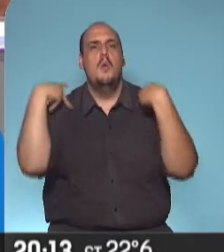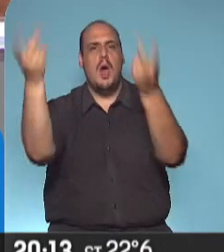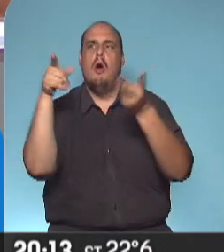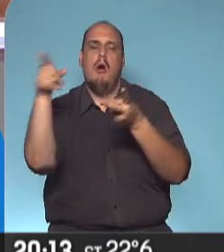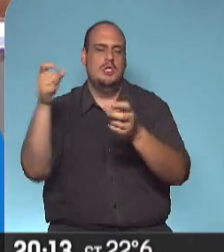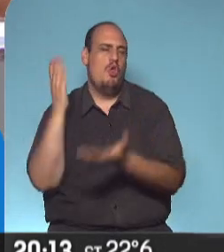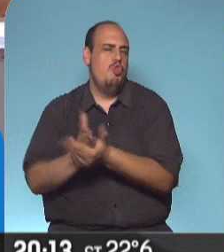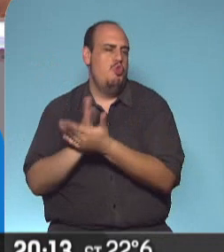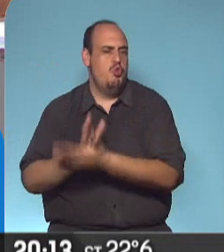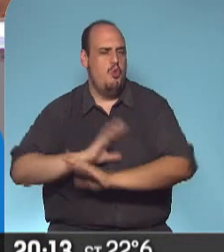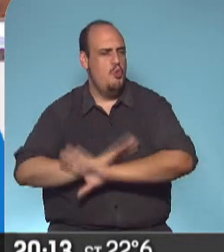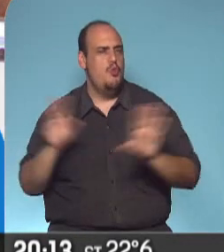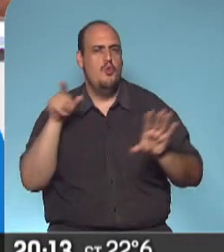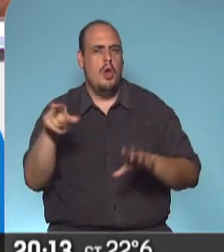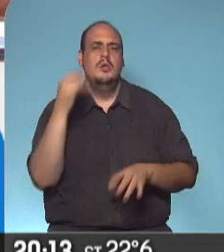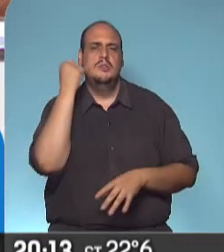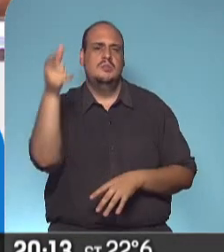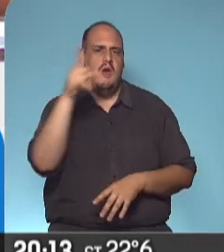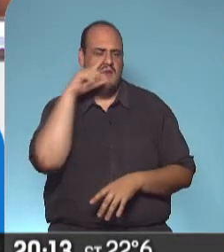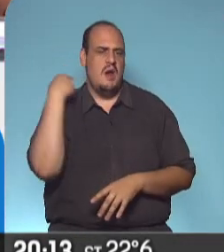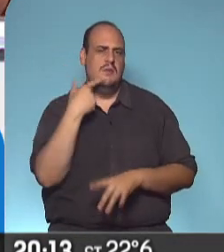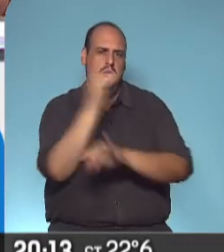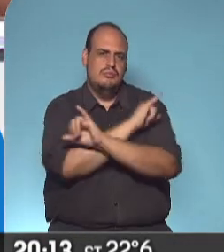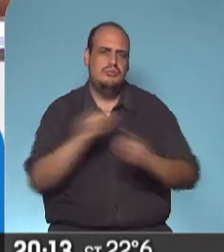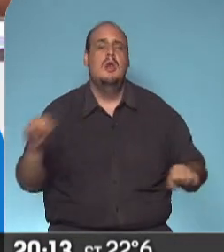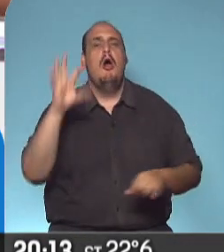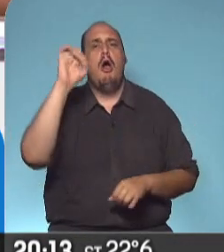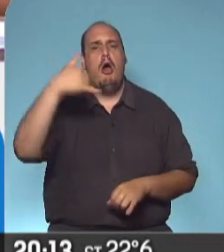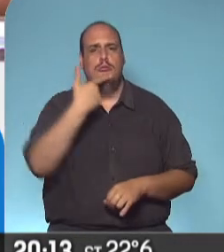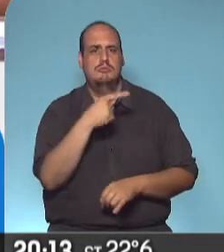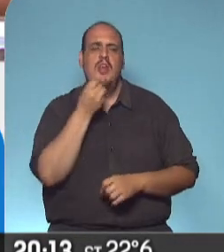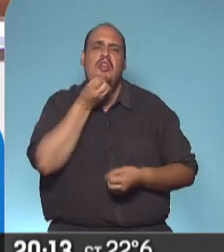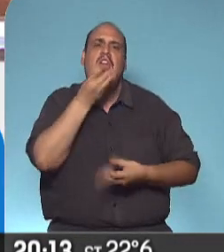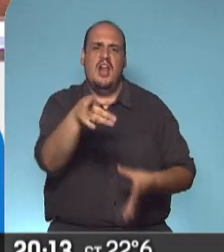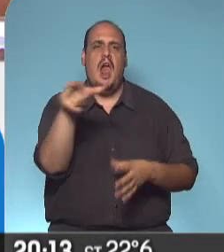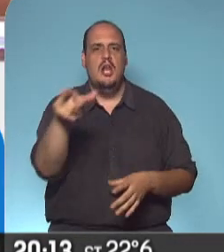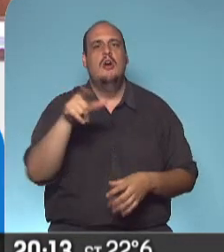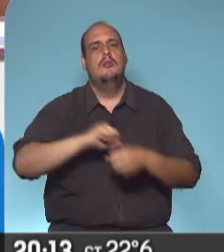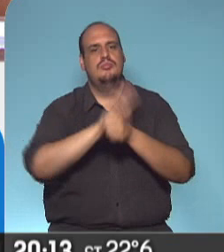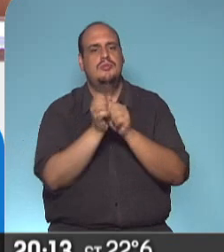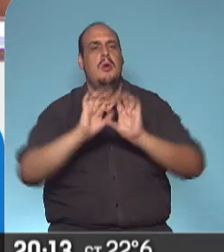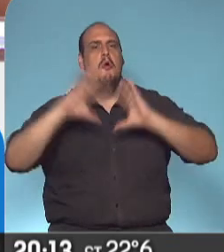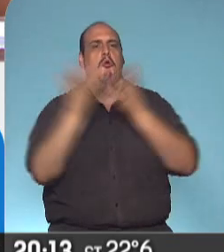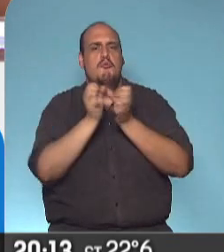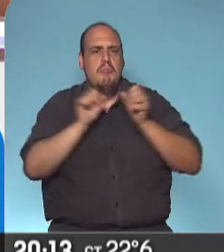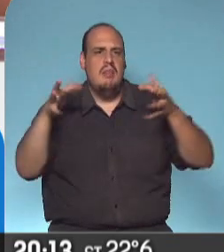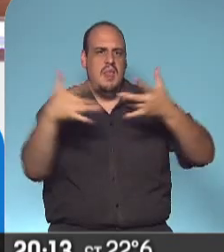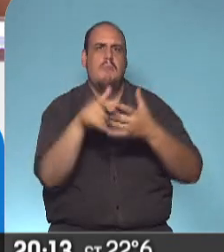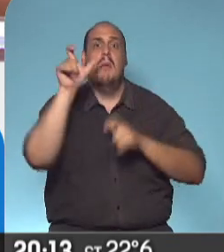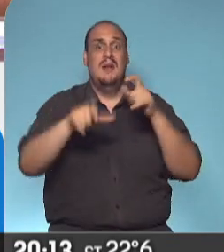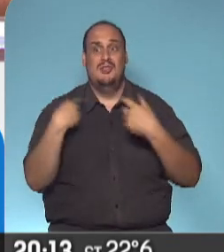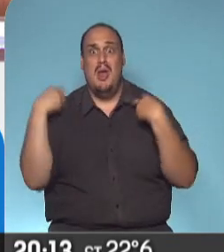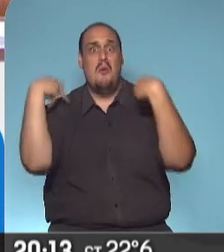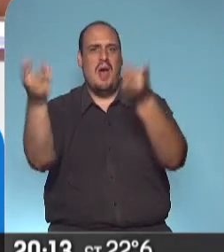ya la organización mundial de la salud había declarado el coronavirus una pandemia los que decidieron irse sabían que las fronteras se estaban cerrando y que el regreso